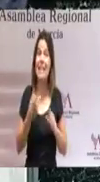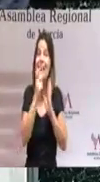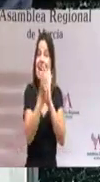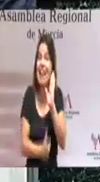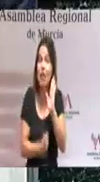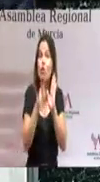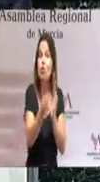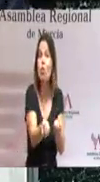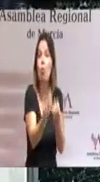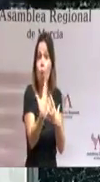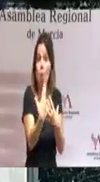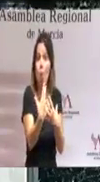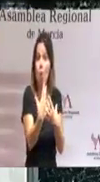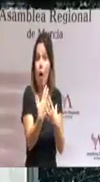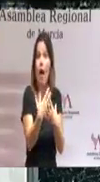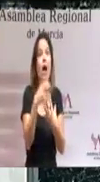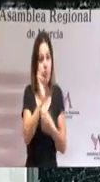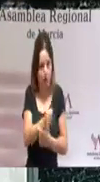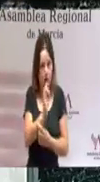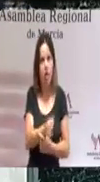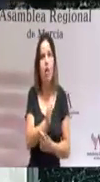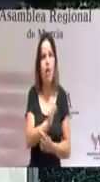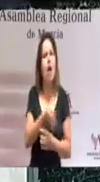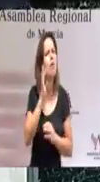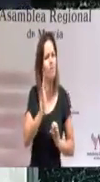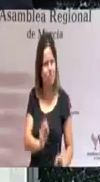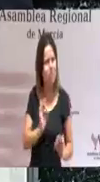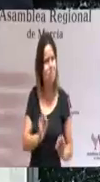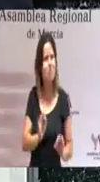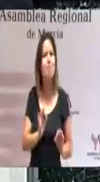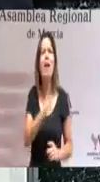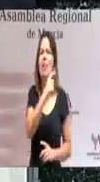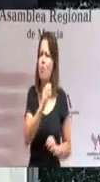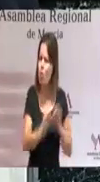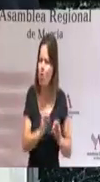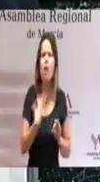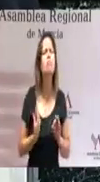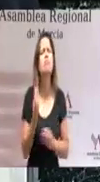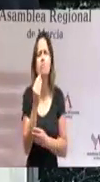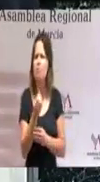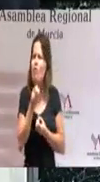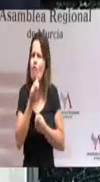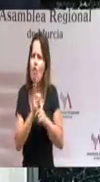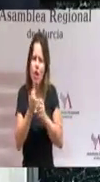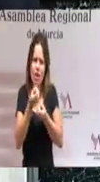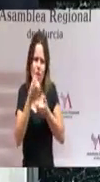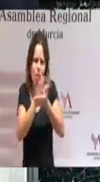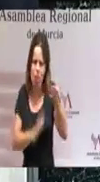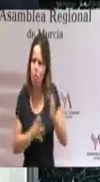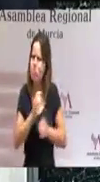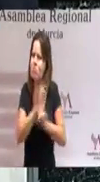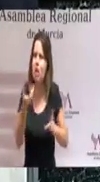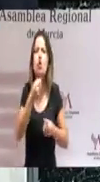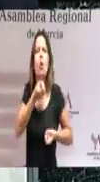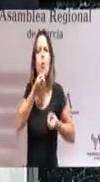que pone encima de la mesa son ciertos, son totalmente ciertos, referenciados con fuentes claras. Las